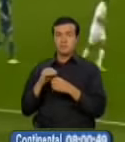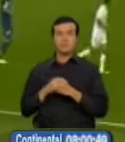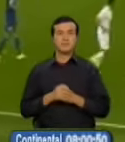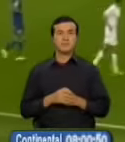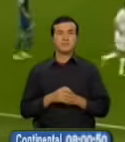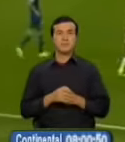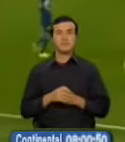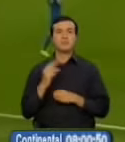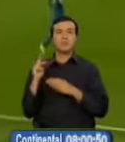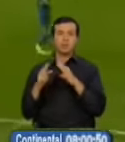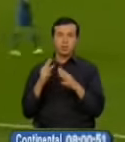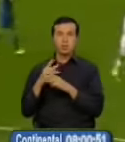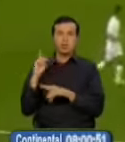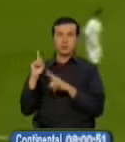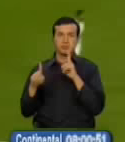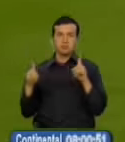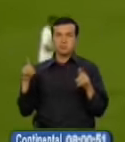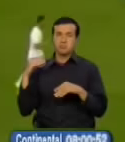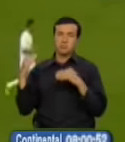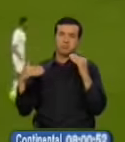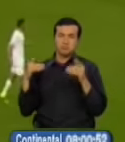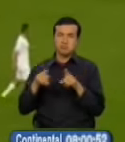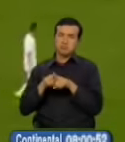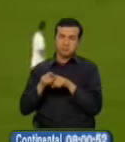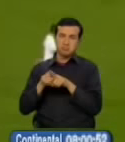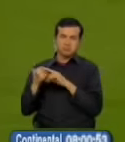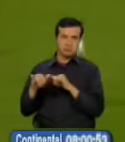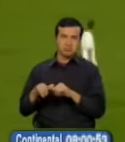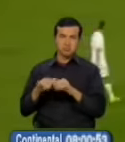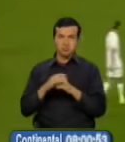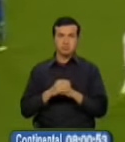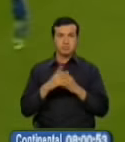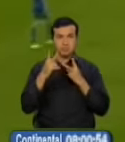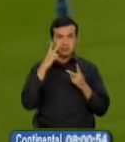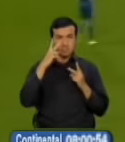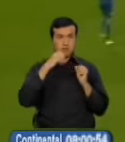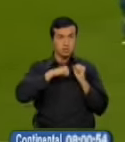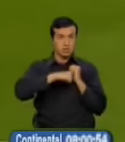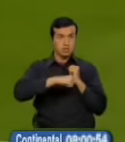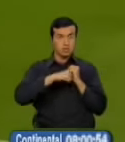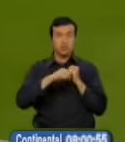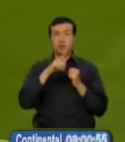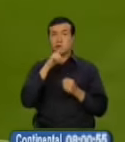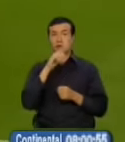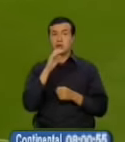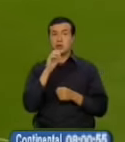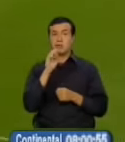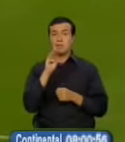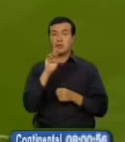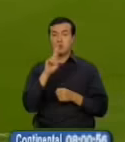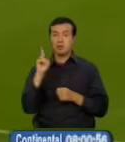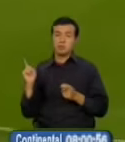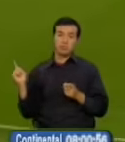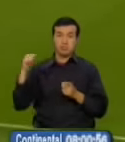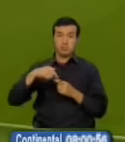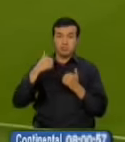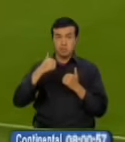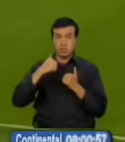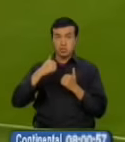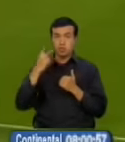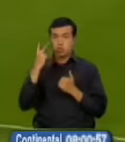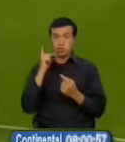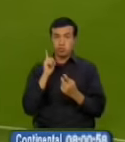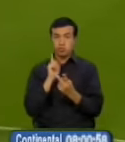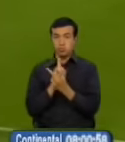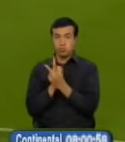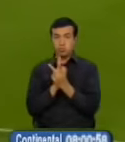en mundiales, incluso en procesos de eliminatorias. Aquí está el gol de Cabenagui, que recibe muy bien la pelota y sobre la marca de dos